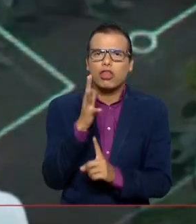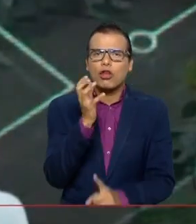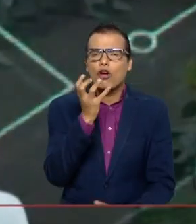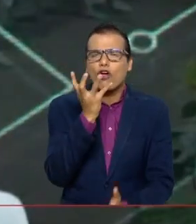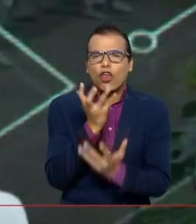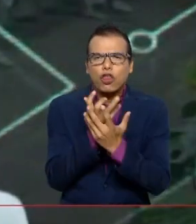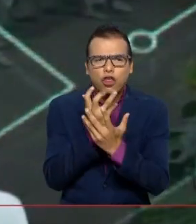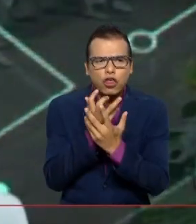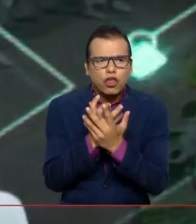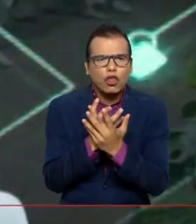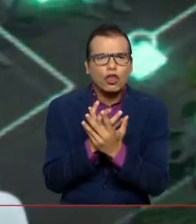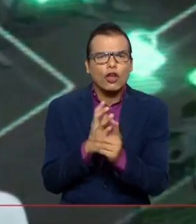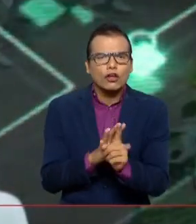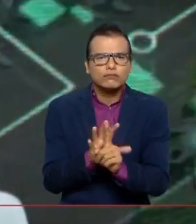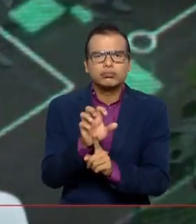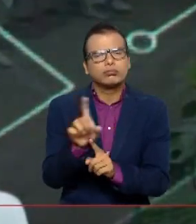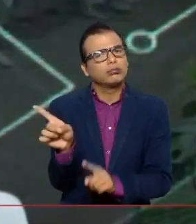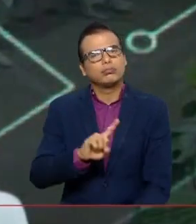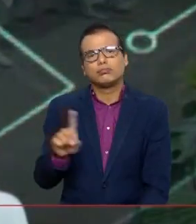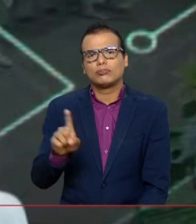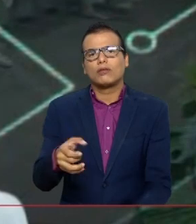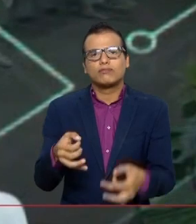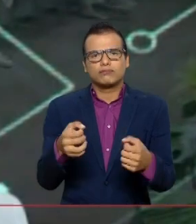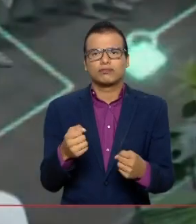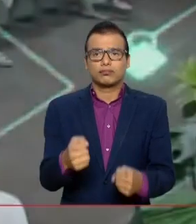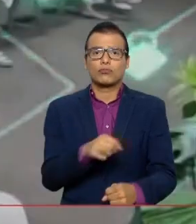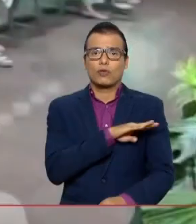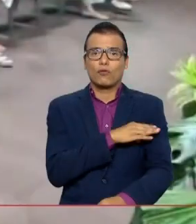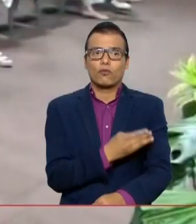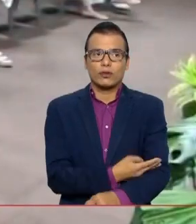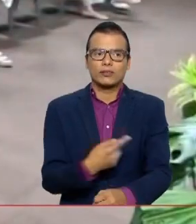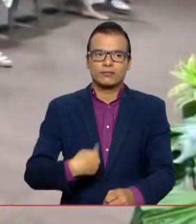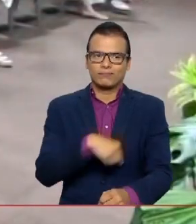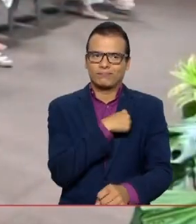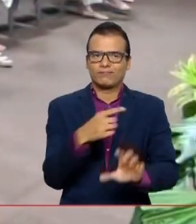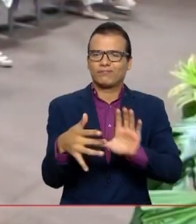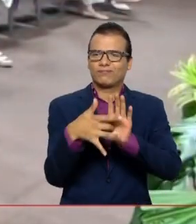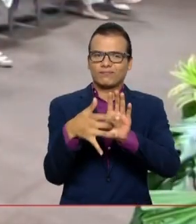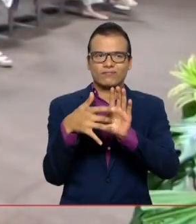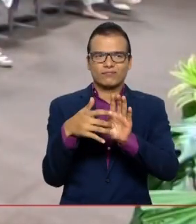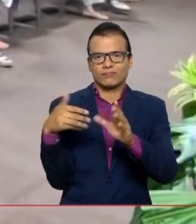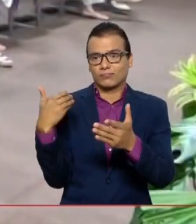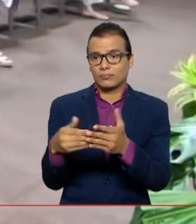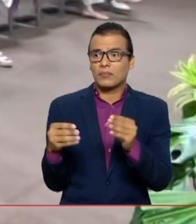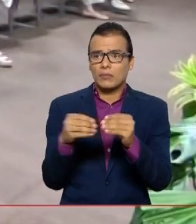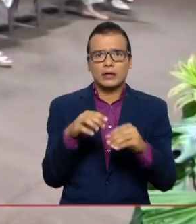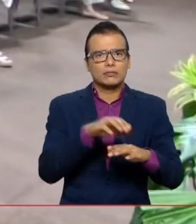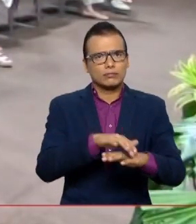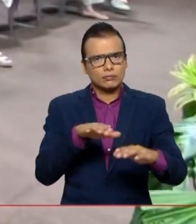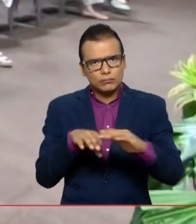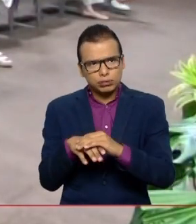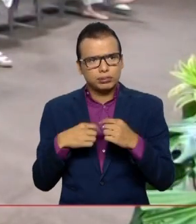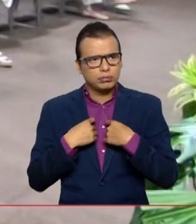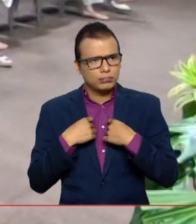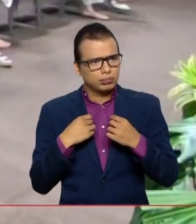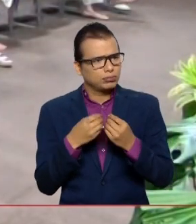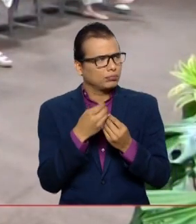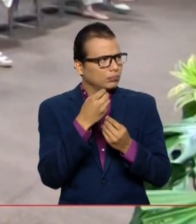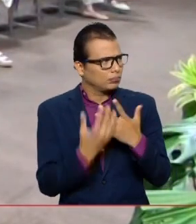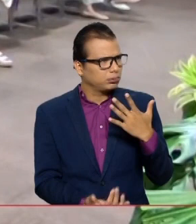beneficios que tiene y estamos muy contentos de estar aquí en la Cumbre mostrando este proyecto y también hemos visto calzado hemos visto Vu